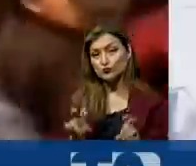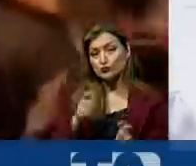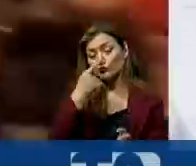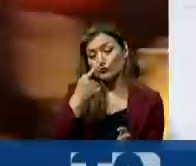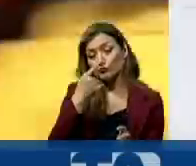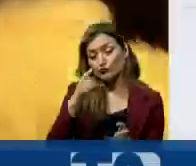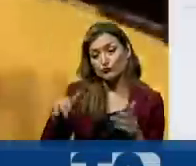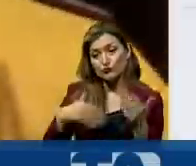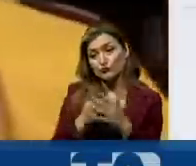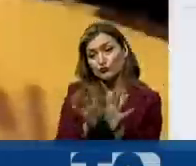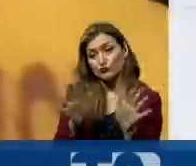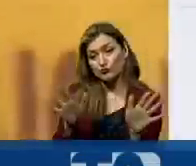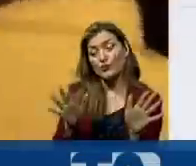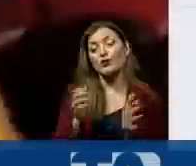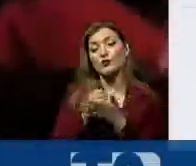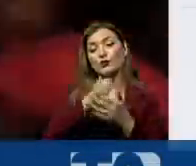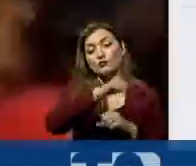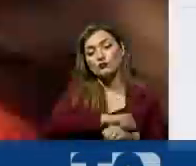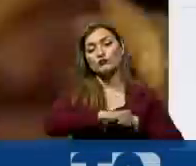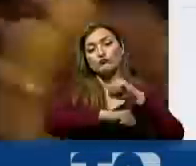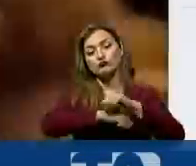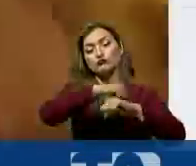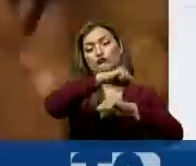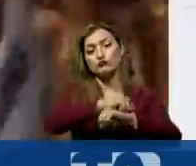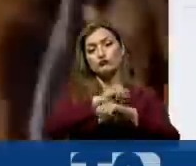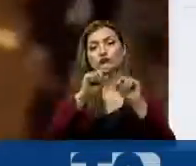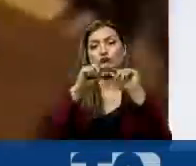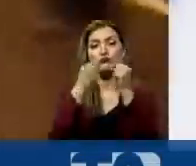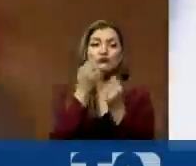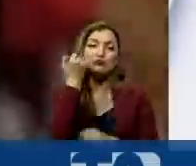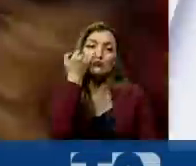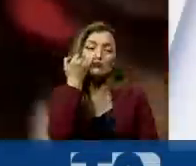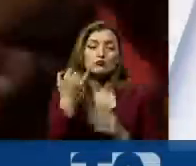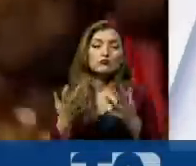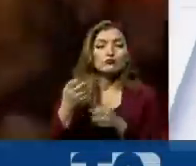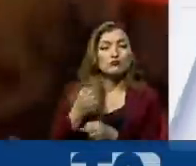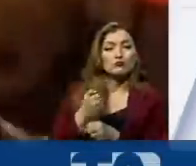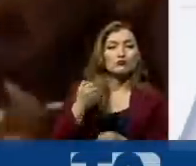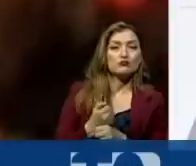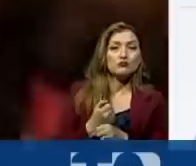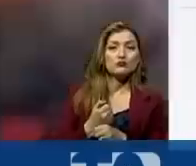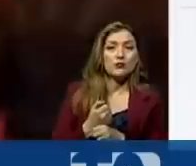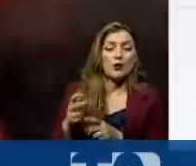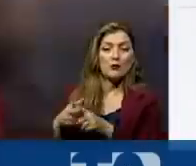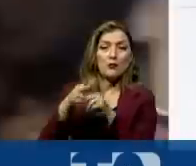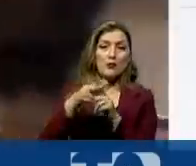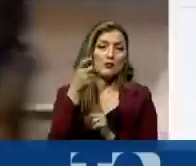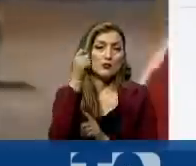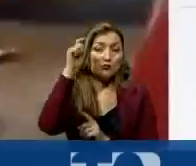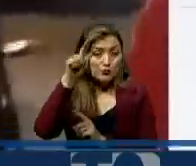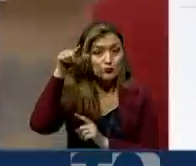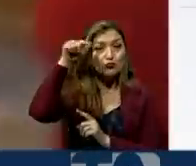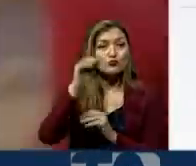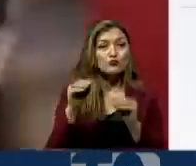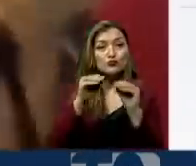de interés y que construyen el movimiento indígena desea trabajar por ejemplo en ampliar los créditos que está dando